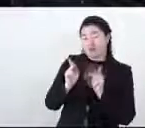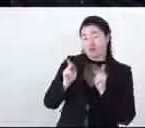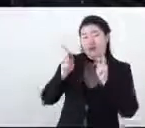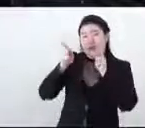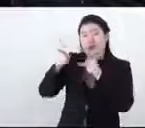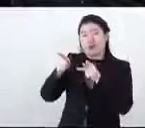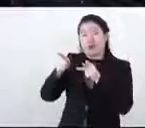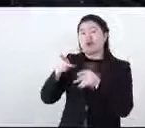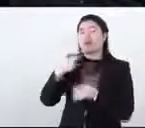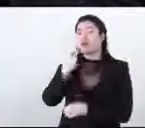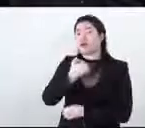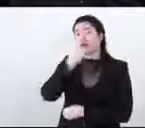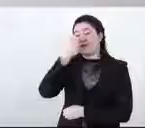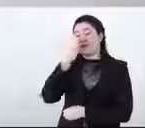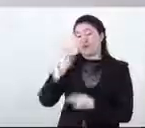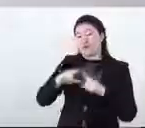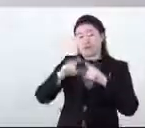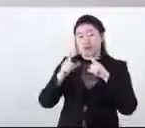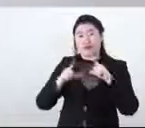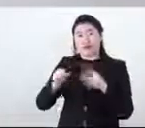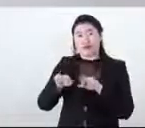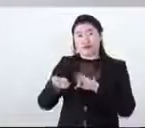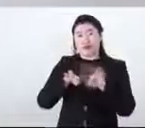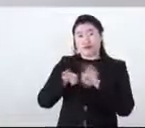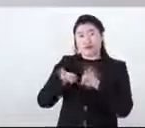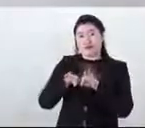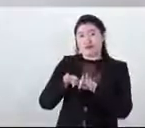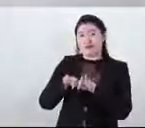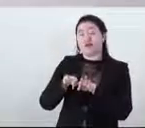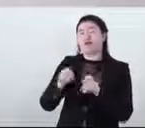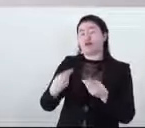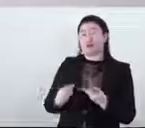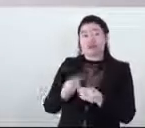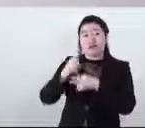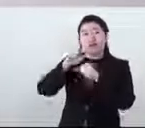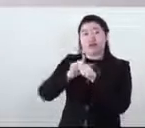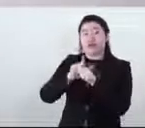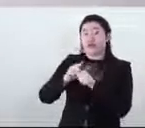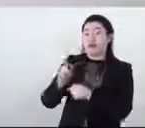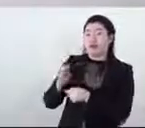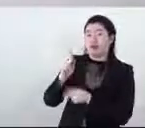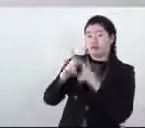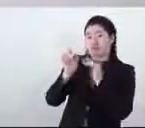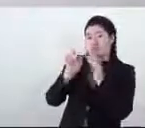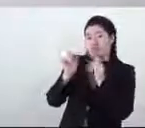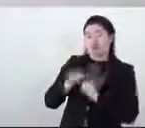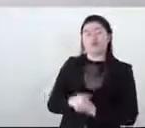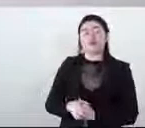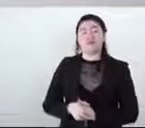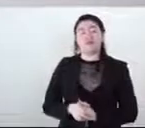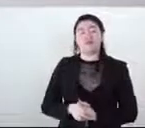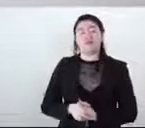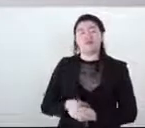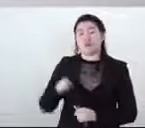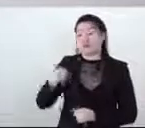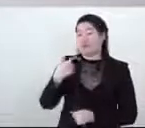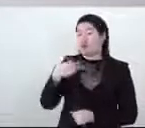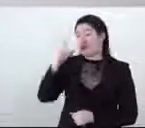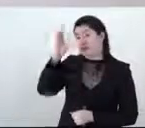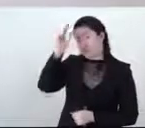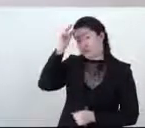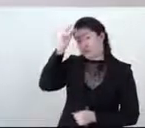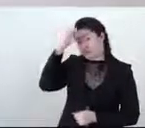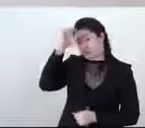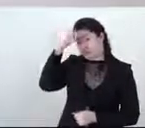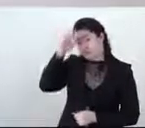Escuela Nacional de Trabajos Públicos del Estado en París, Francia, especialista en estructuras de acero, ingeniero de la